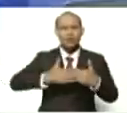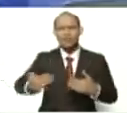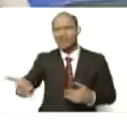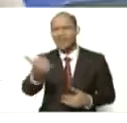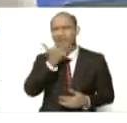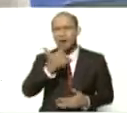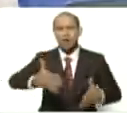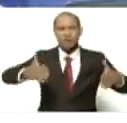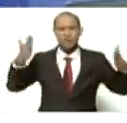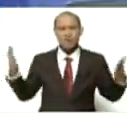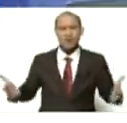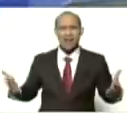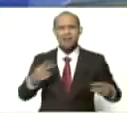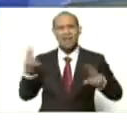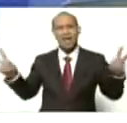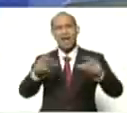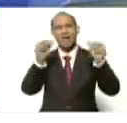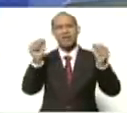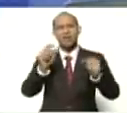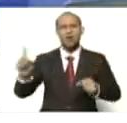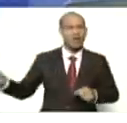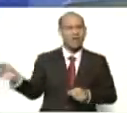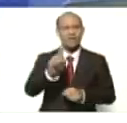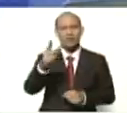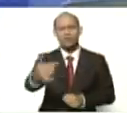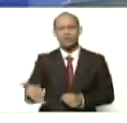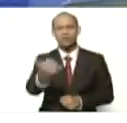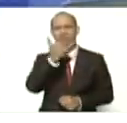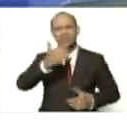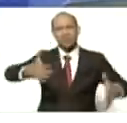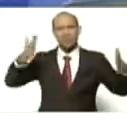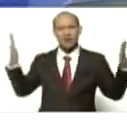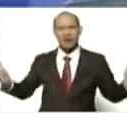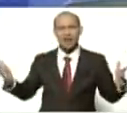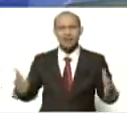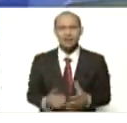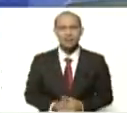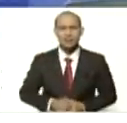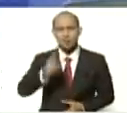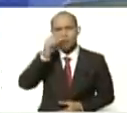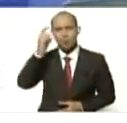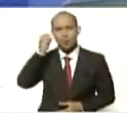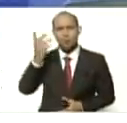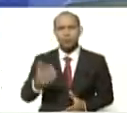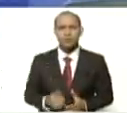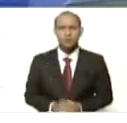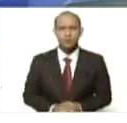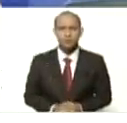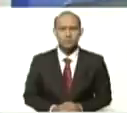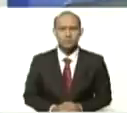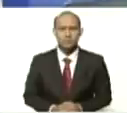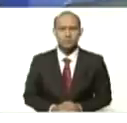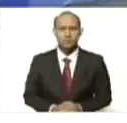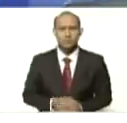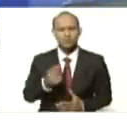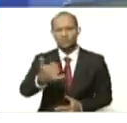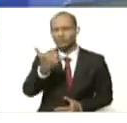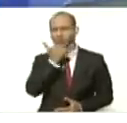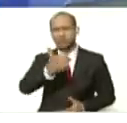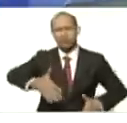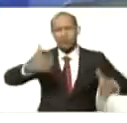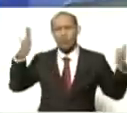y cantar victoria un error chico y chica chico y chica un error